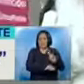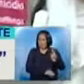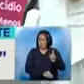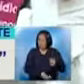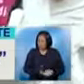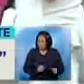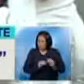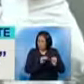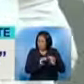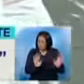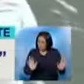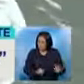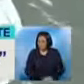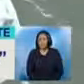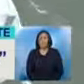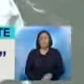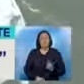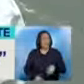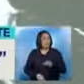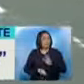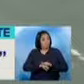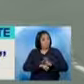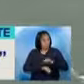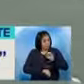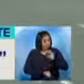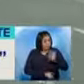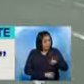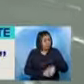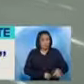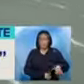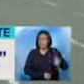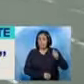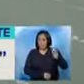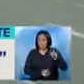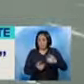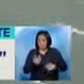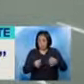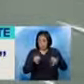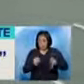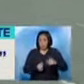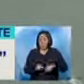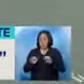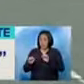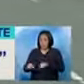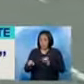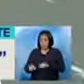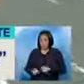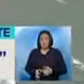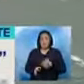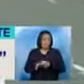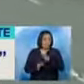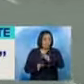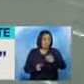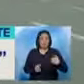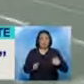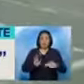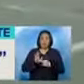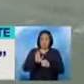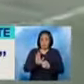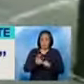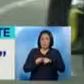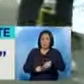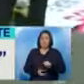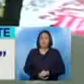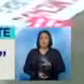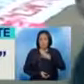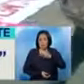una solución. Entonces hay que hacer un llamado también justamente a las autoridades judiciales. Eso es. Como provincia estamos representando nosotros a la